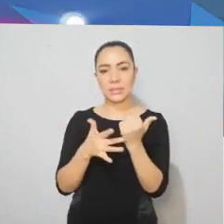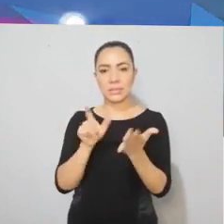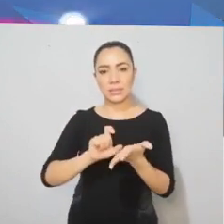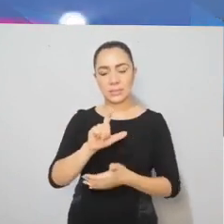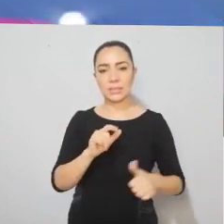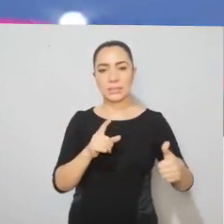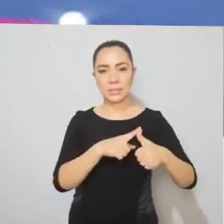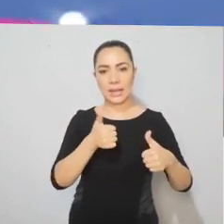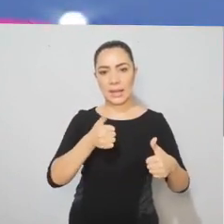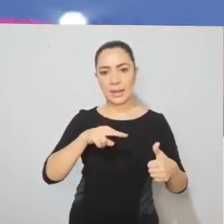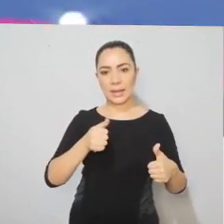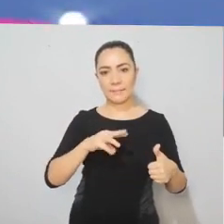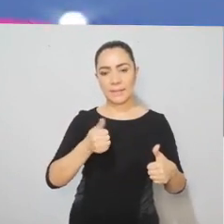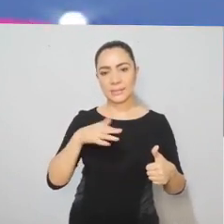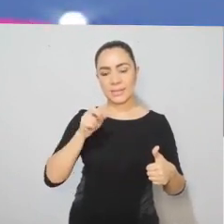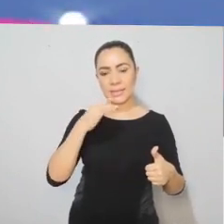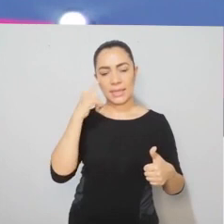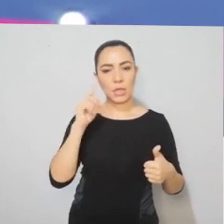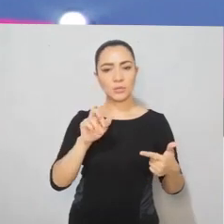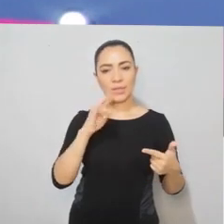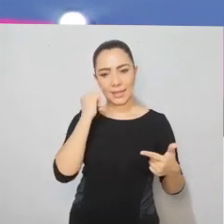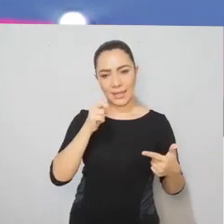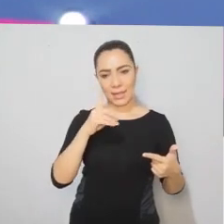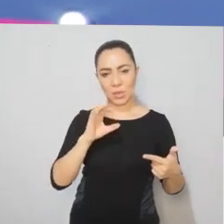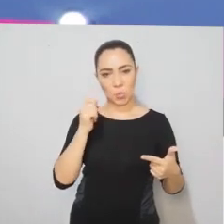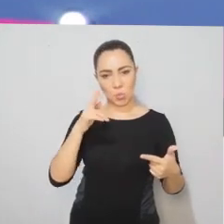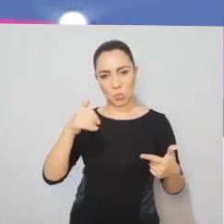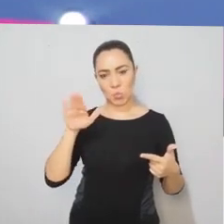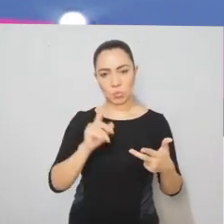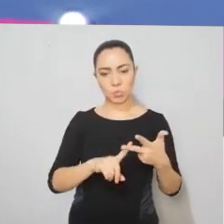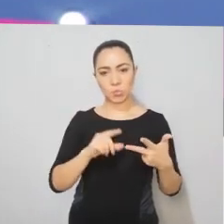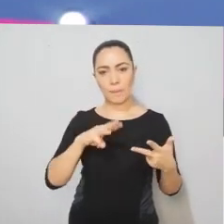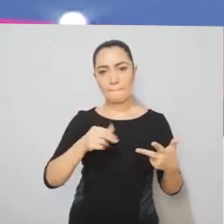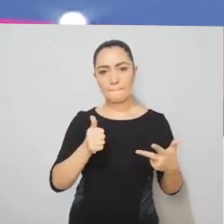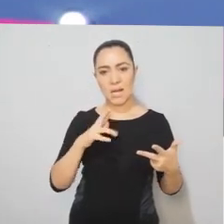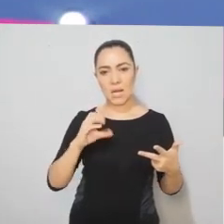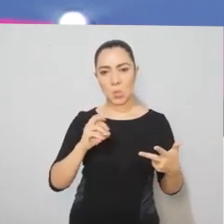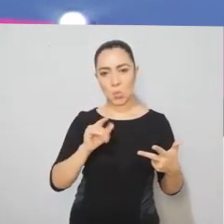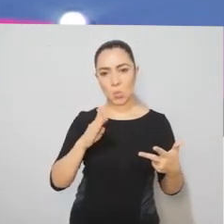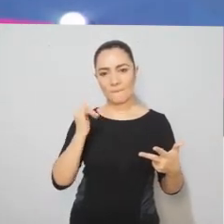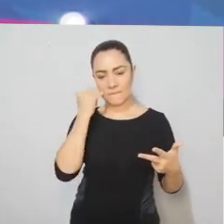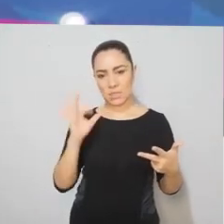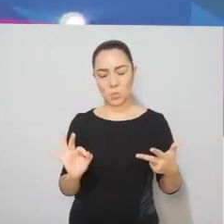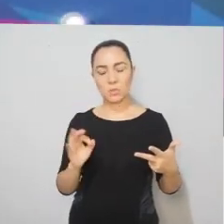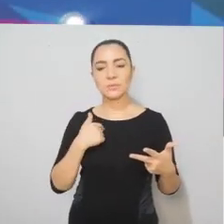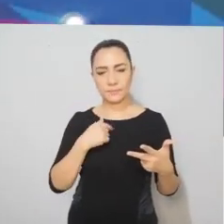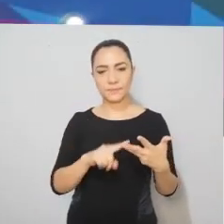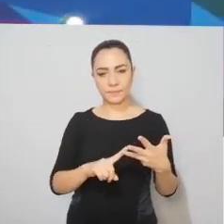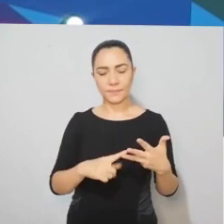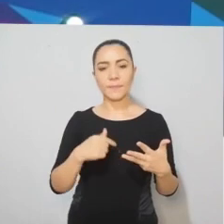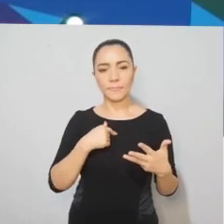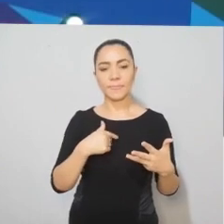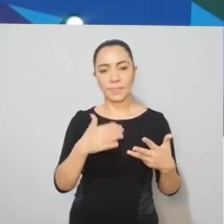Mazariegos, Marilyn López, Ricardo Cruz y Marco Rubio. Así también